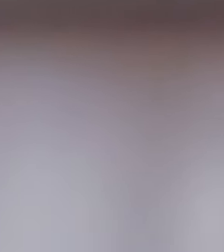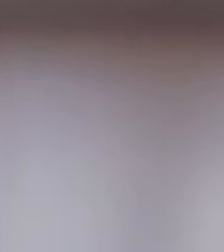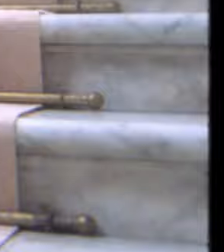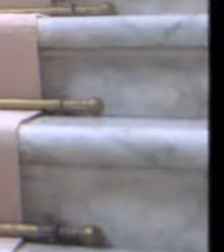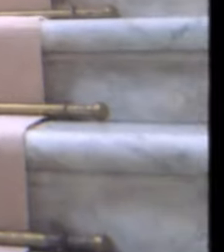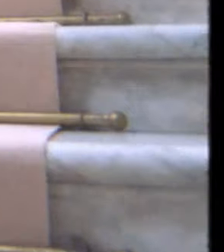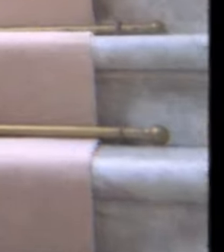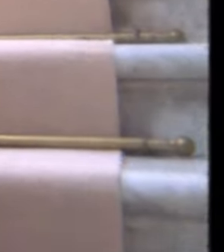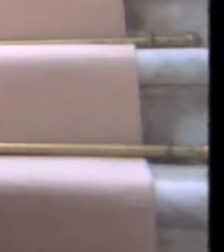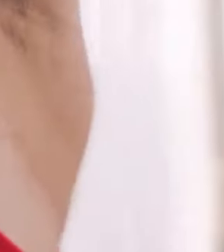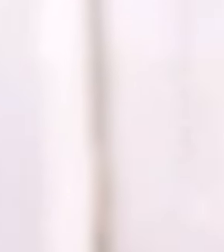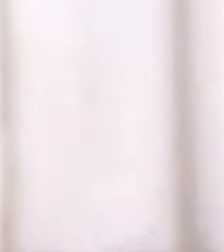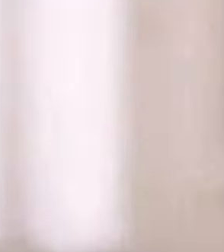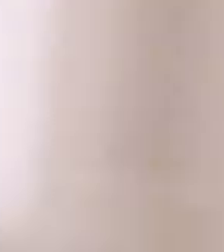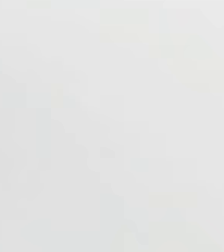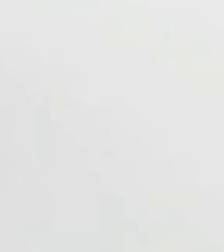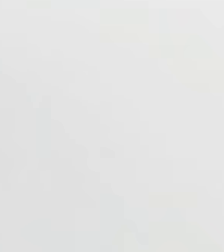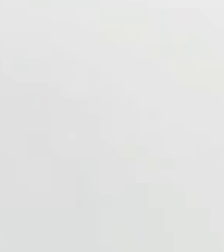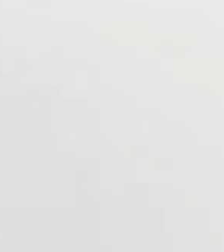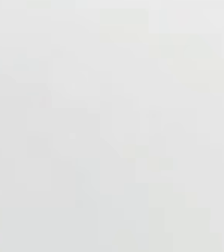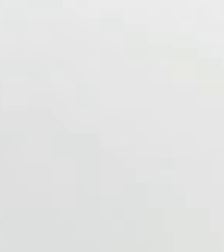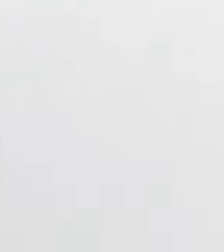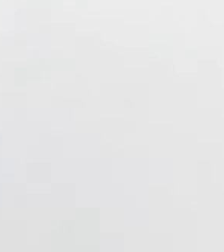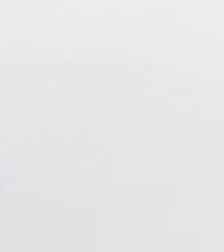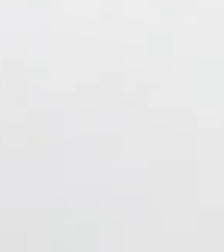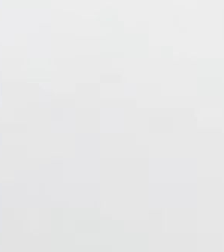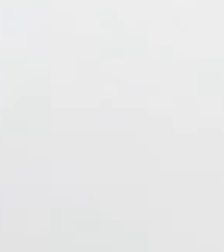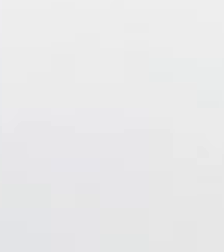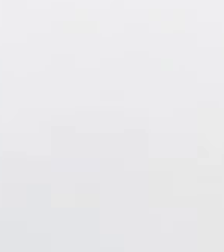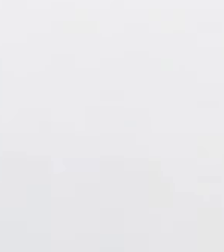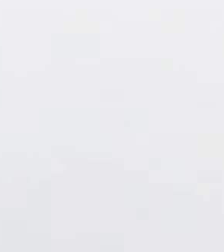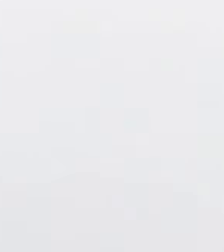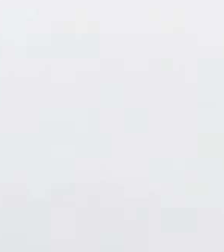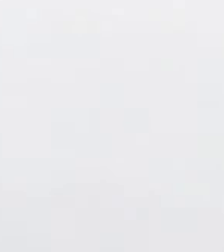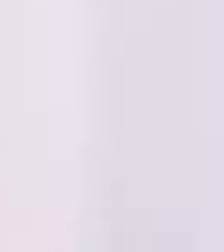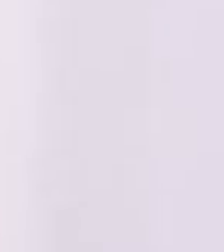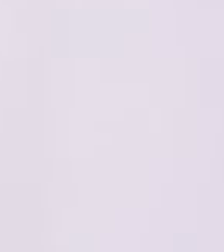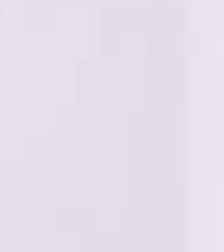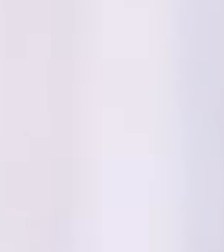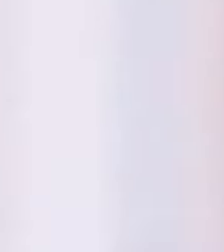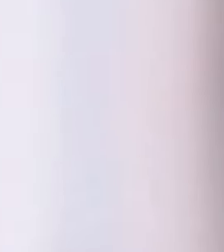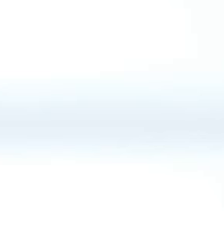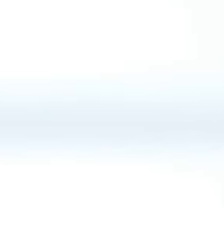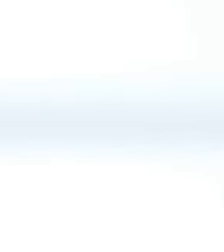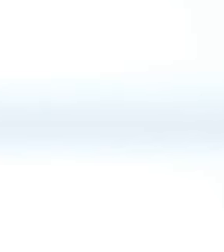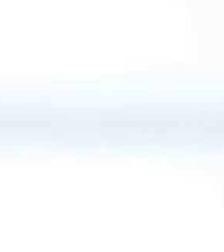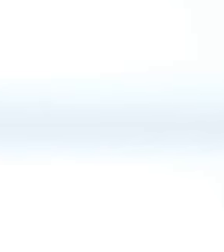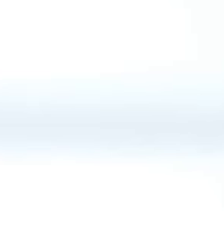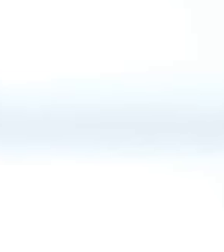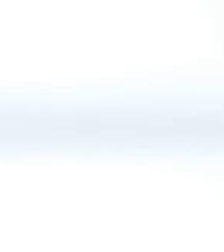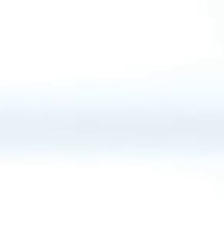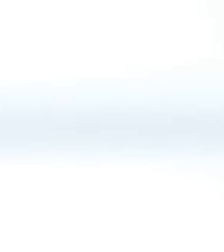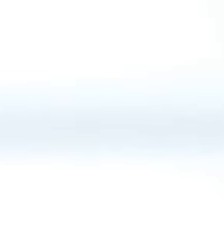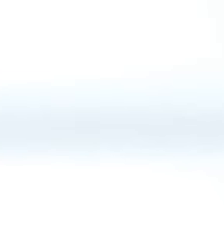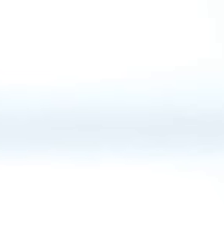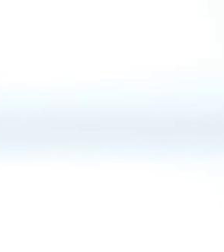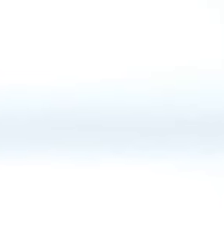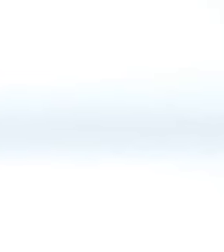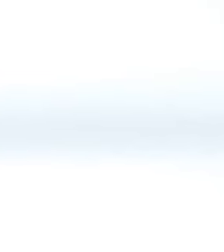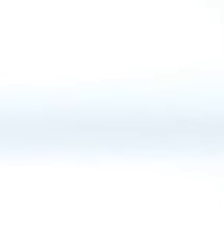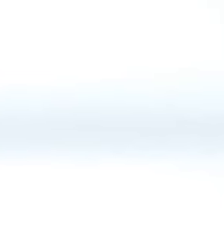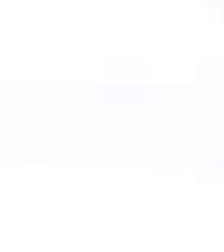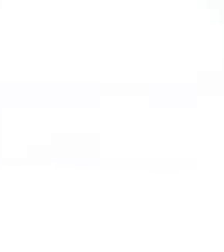Únicas. Nuestra fórmula con triple acción te brinda 48 horas de protección, un cuarto de crema humectante y suavidad por más tiempo. DAV cuida